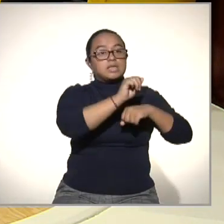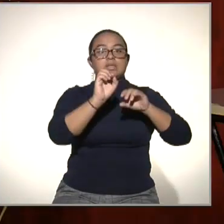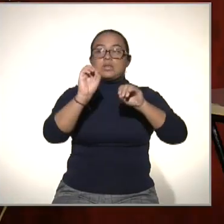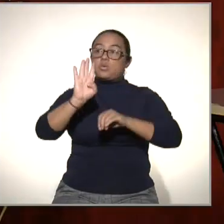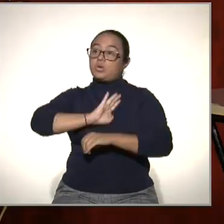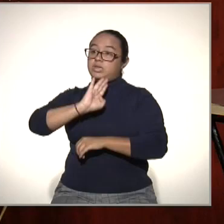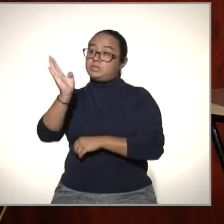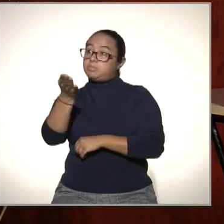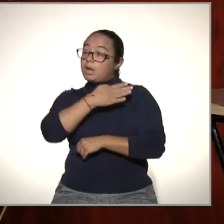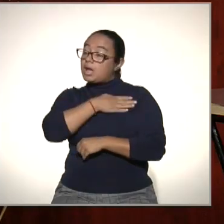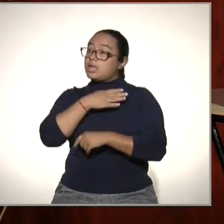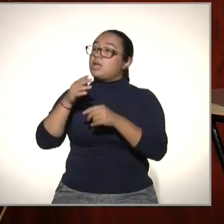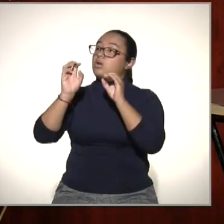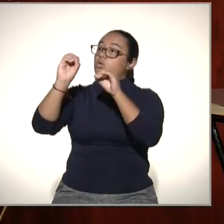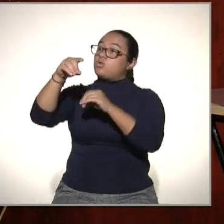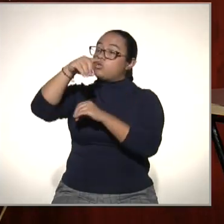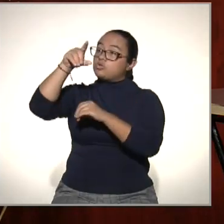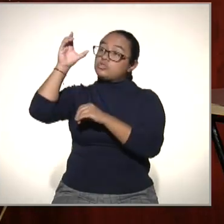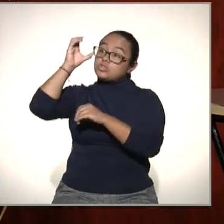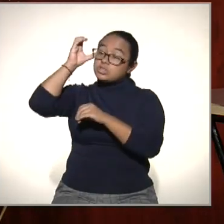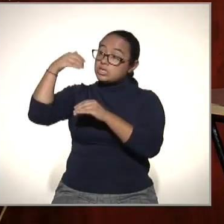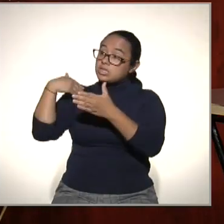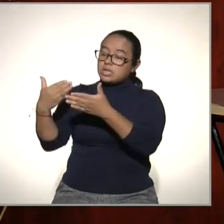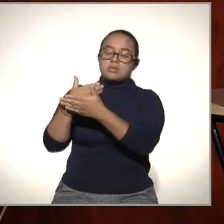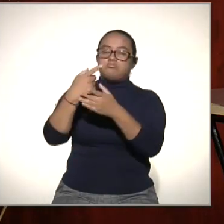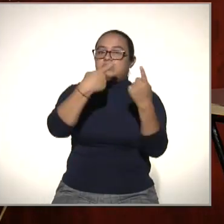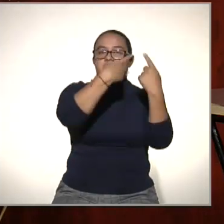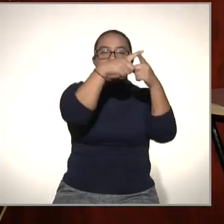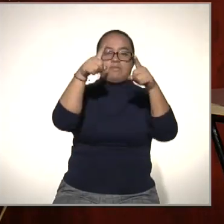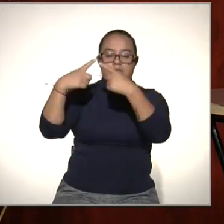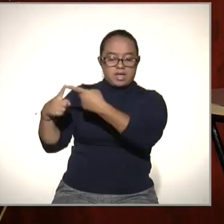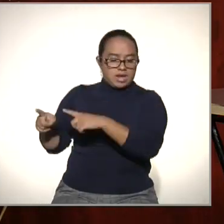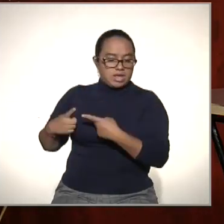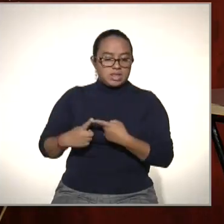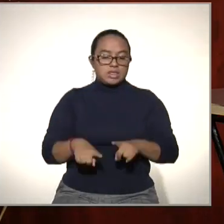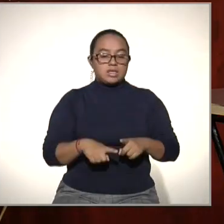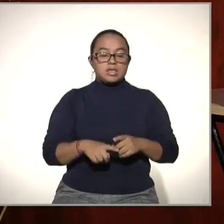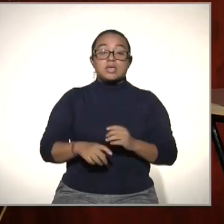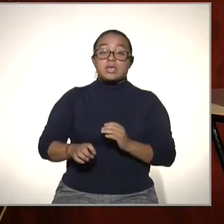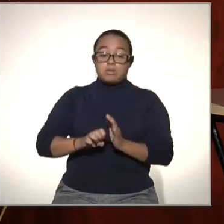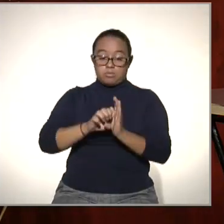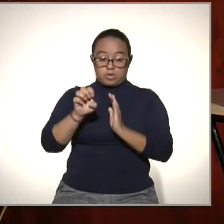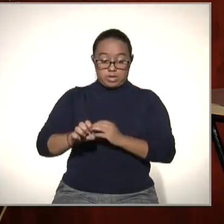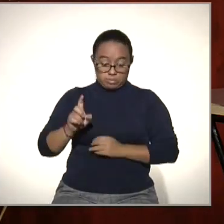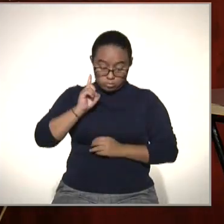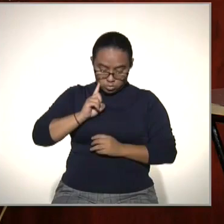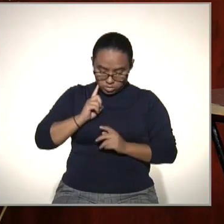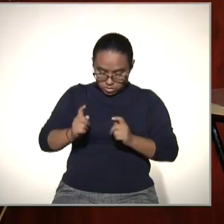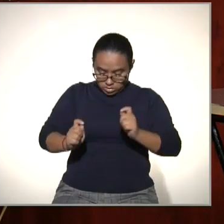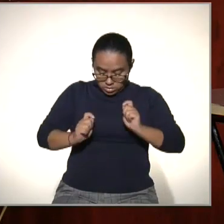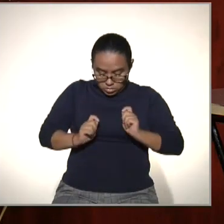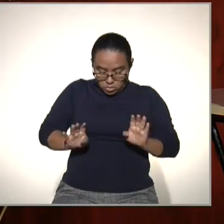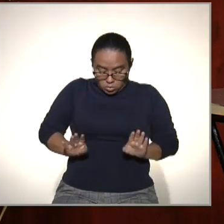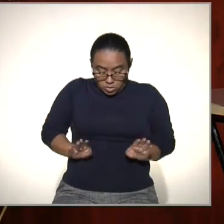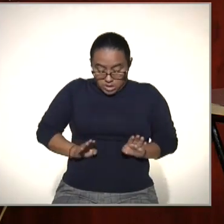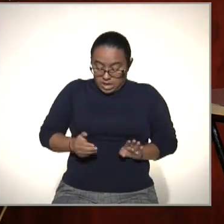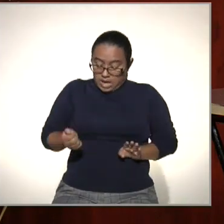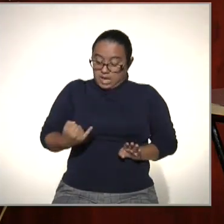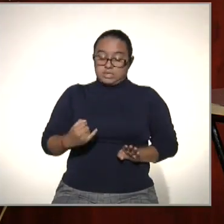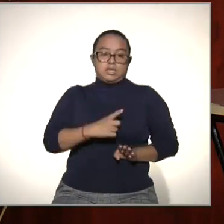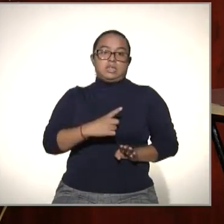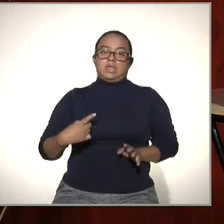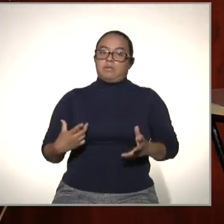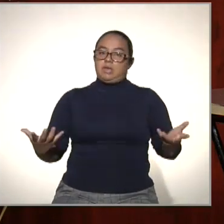nacido en España o que si yo hubiera nacido en China. En cada lugar se espera y se me han atribuido ciertas cualidades con las que tengo que